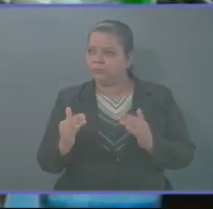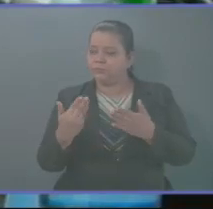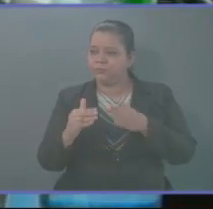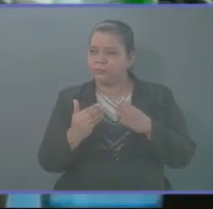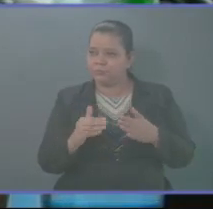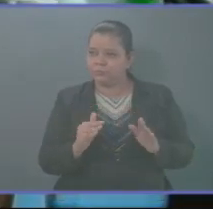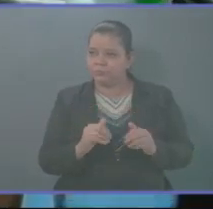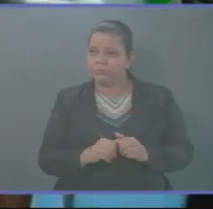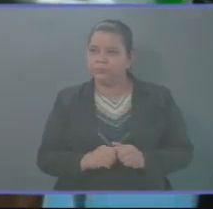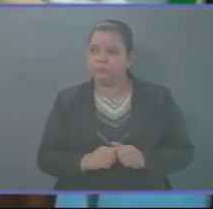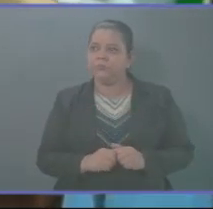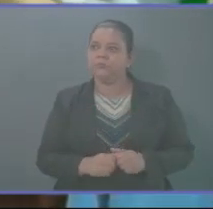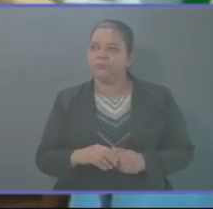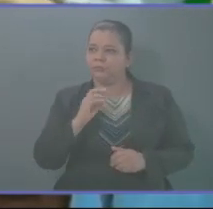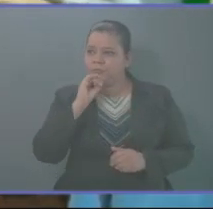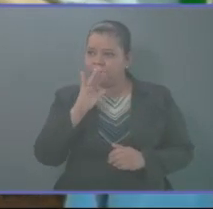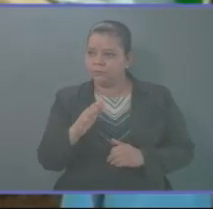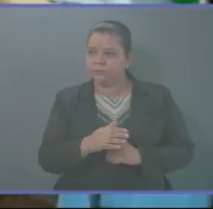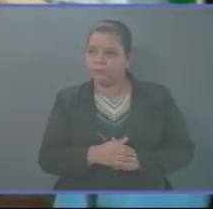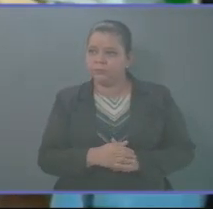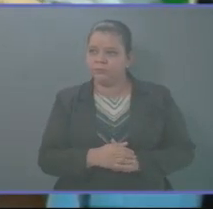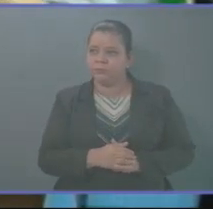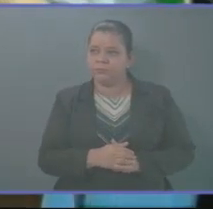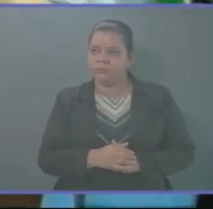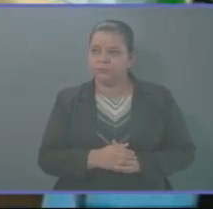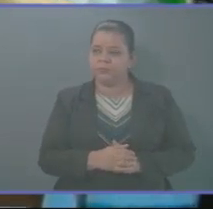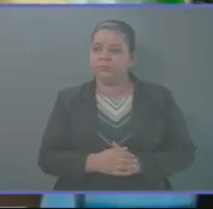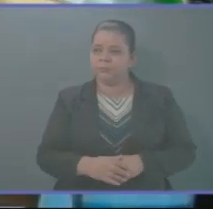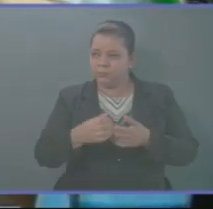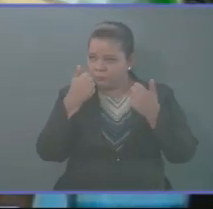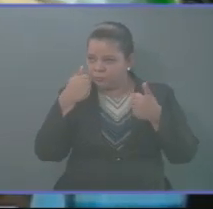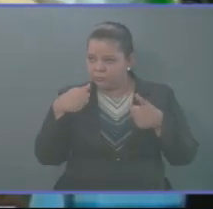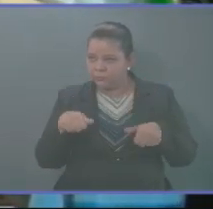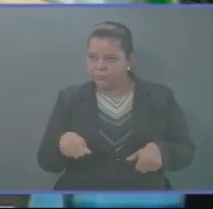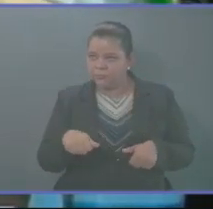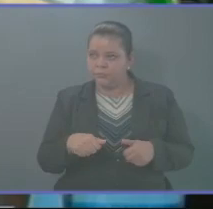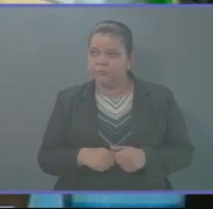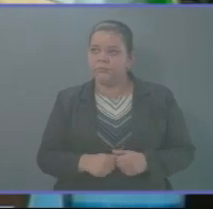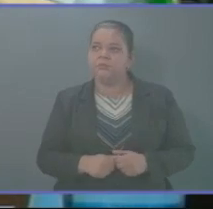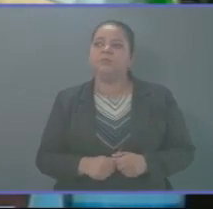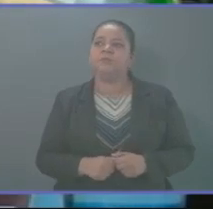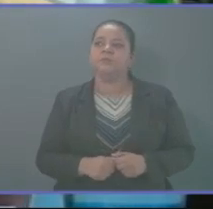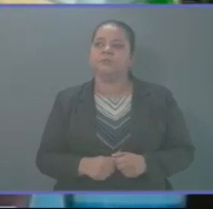diferente, porque ahí menciona, de acuerdo